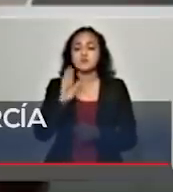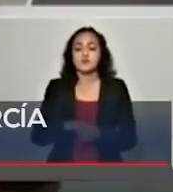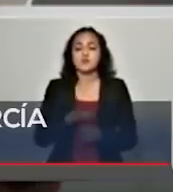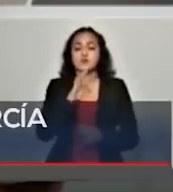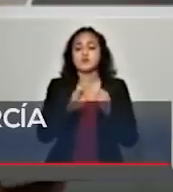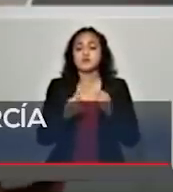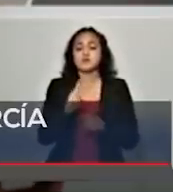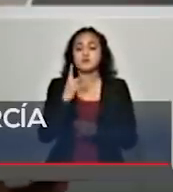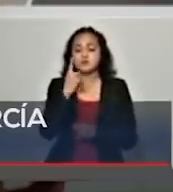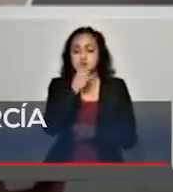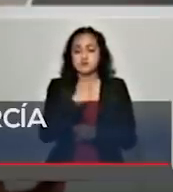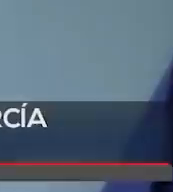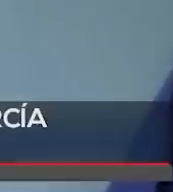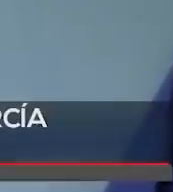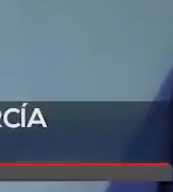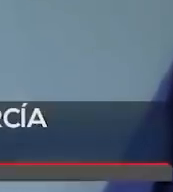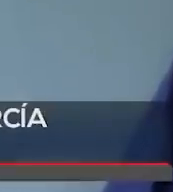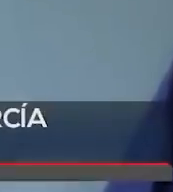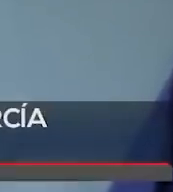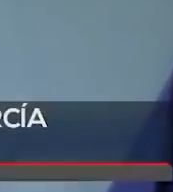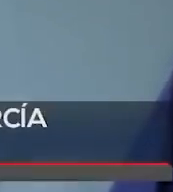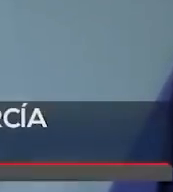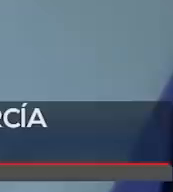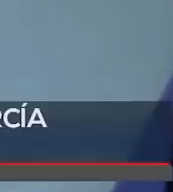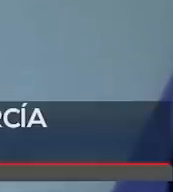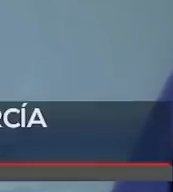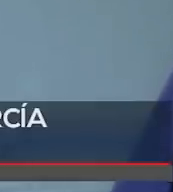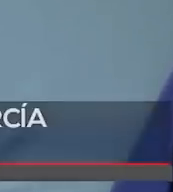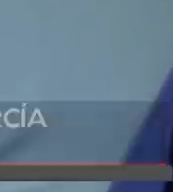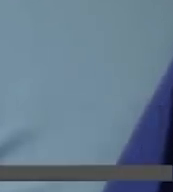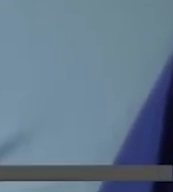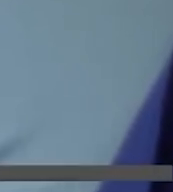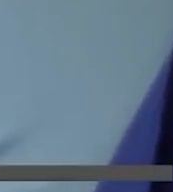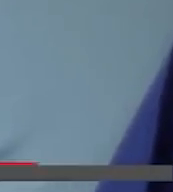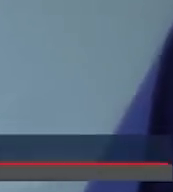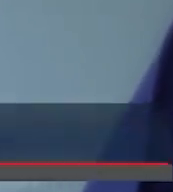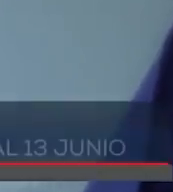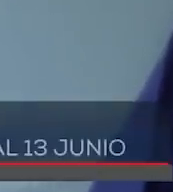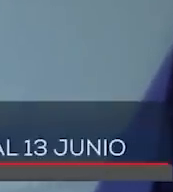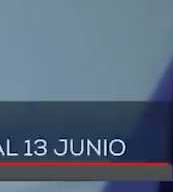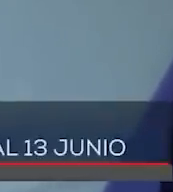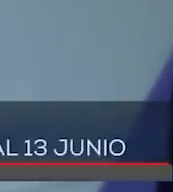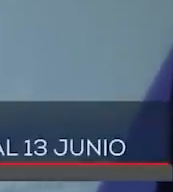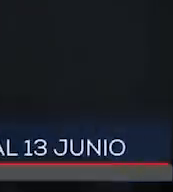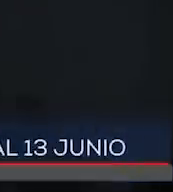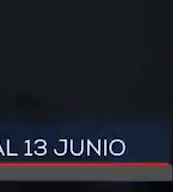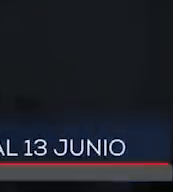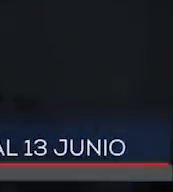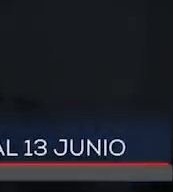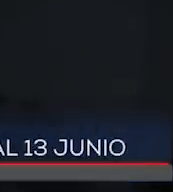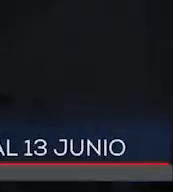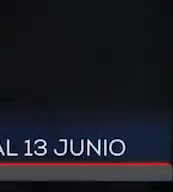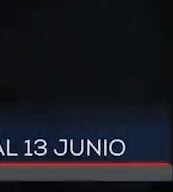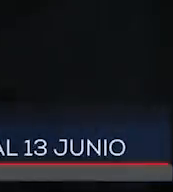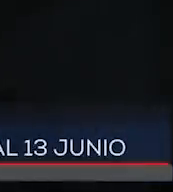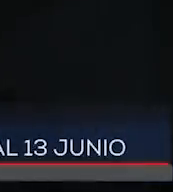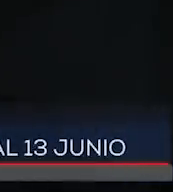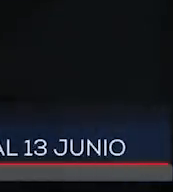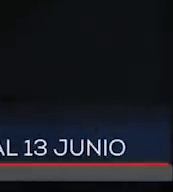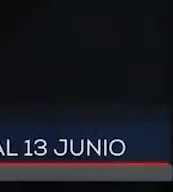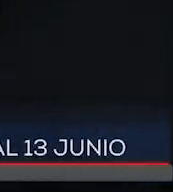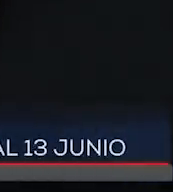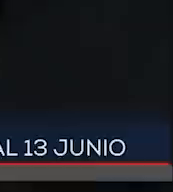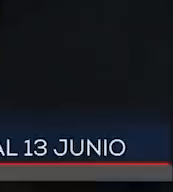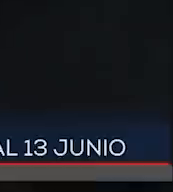defunciones en las últimas 72 horas por último el secretario de salud jose antonio martínez garcía anunció que a partir del 11 al 13